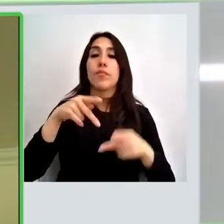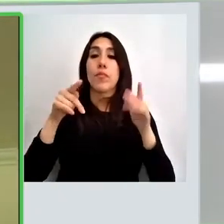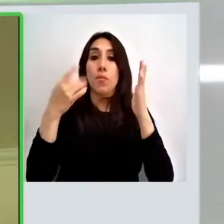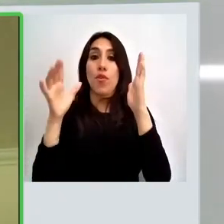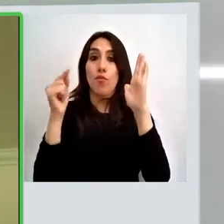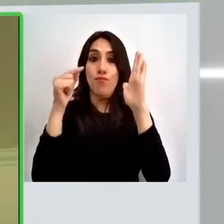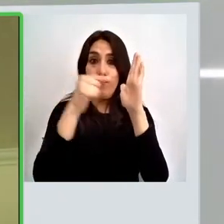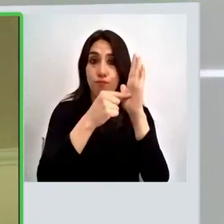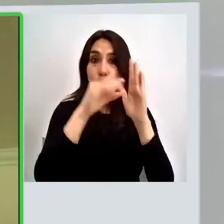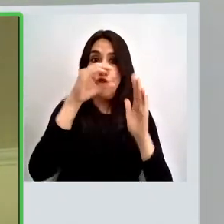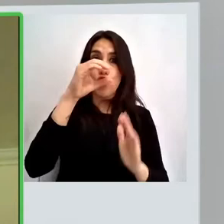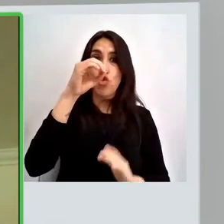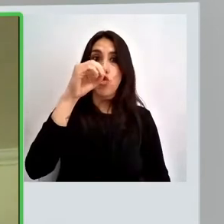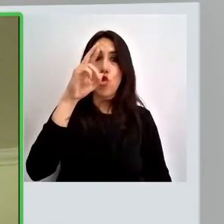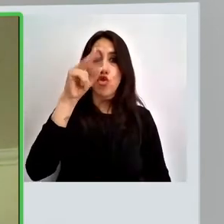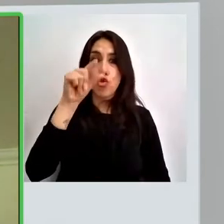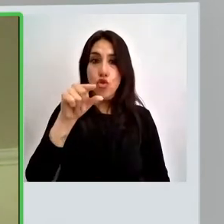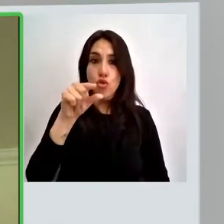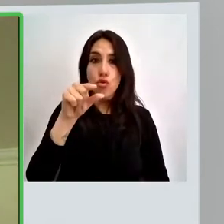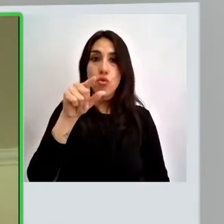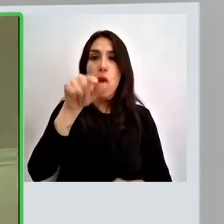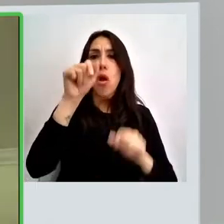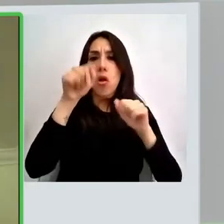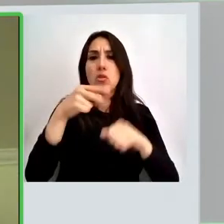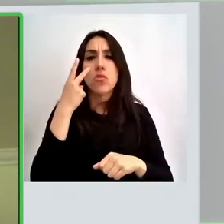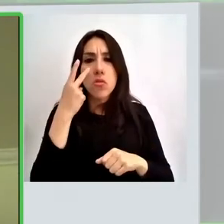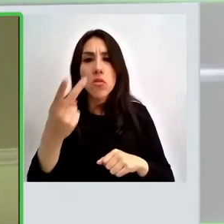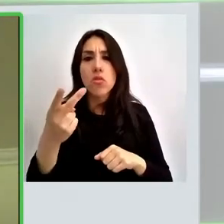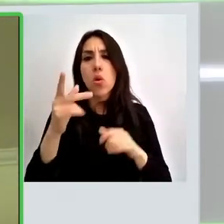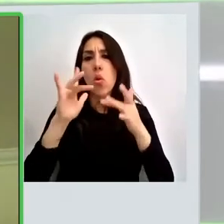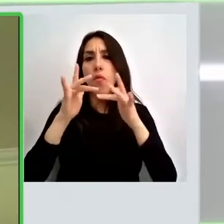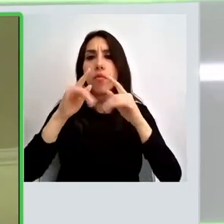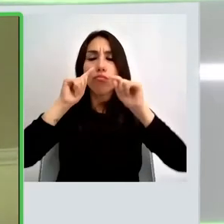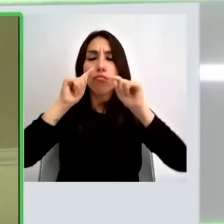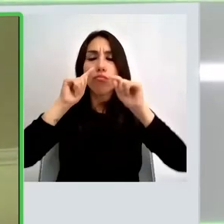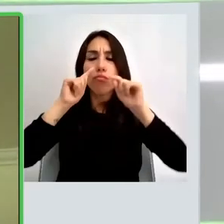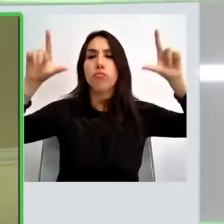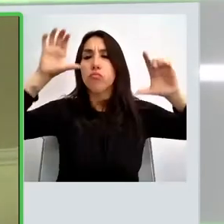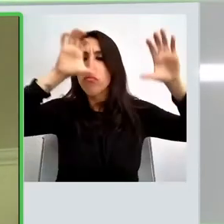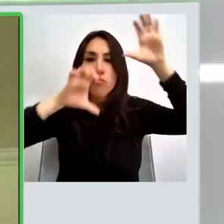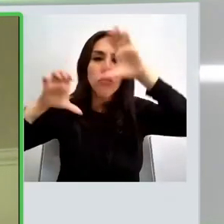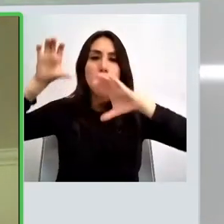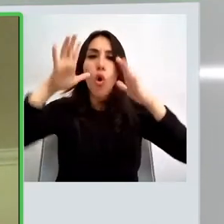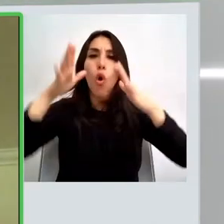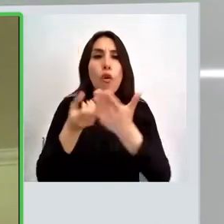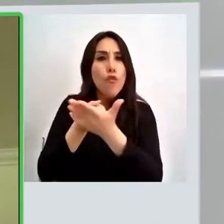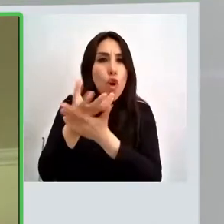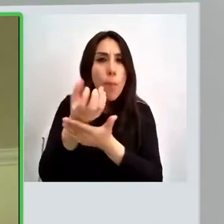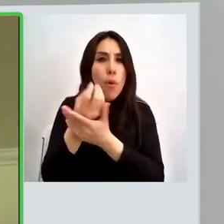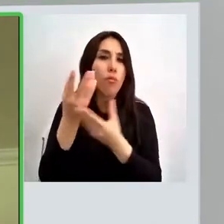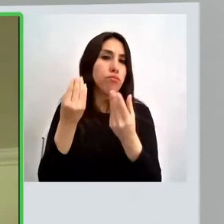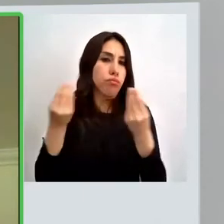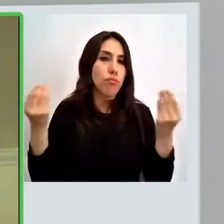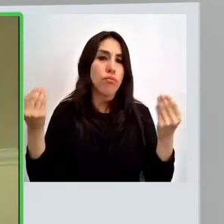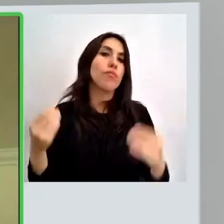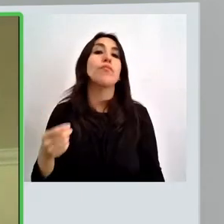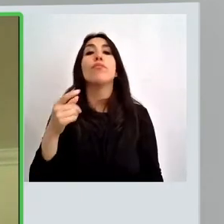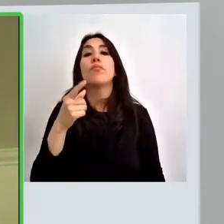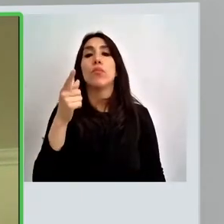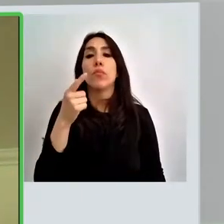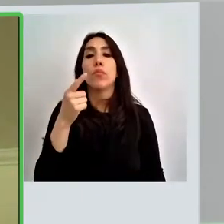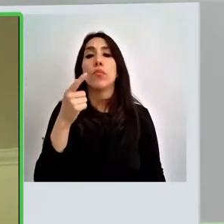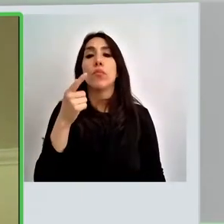colocar en internet y buscar información pero tenemos un sector del instituto